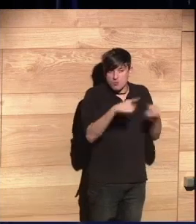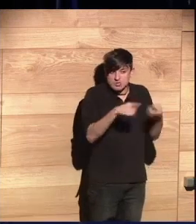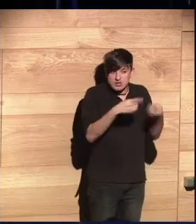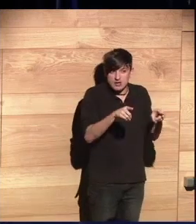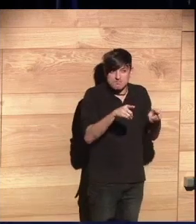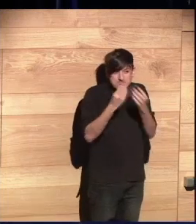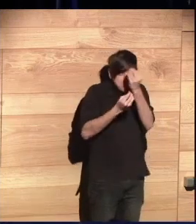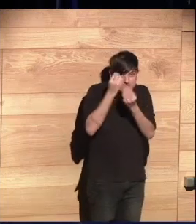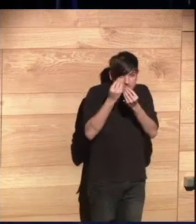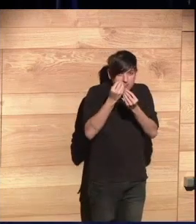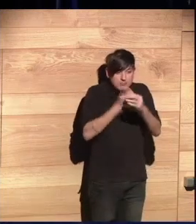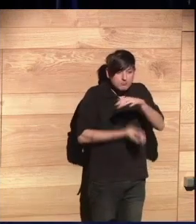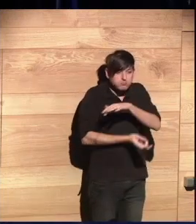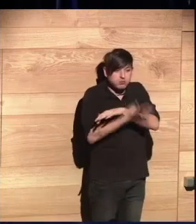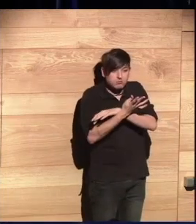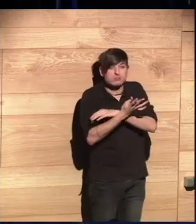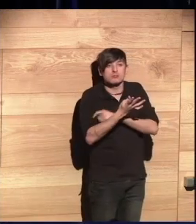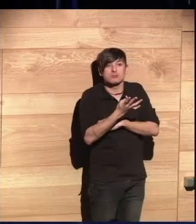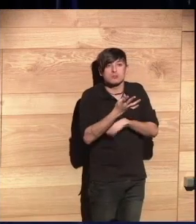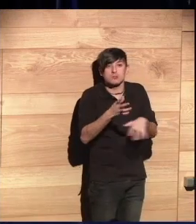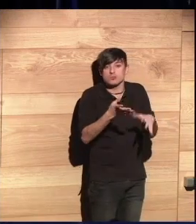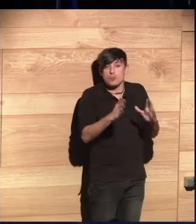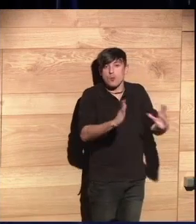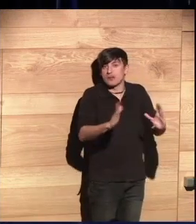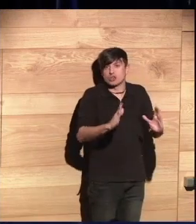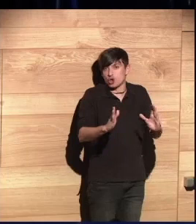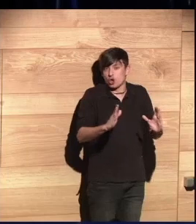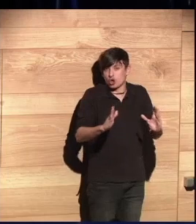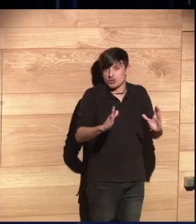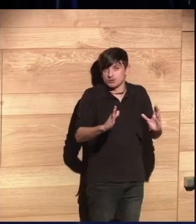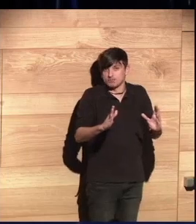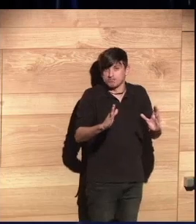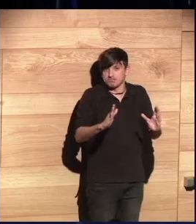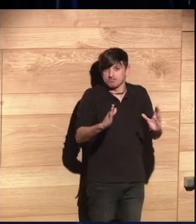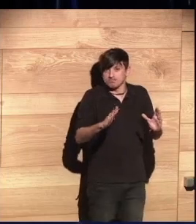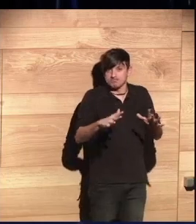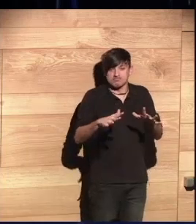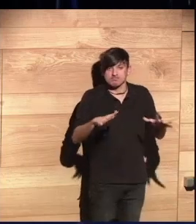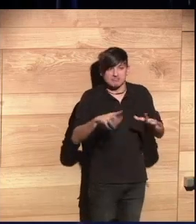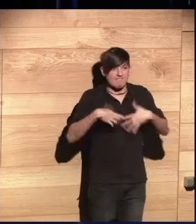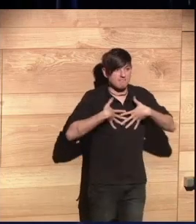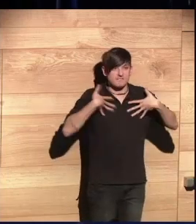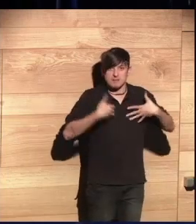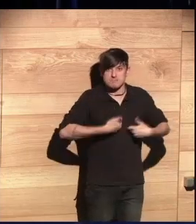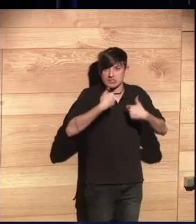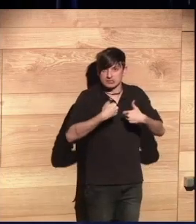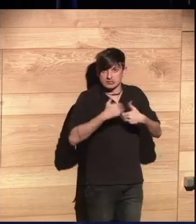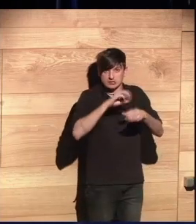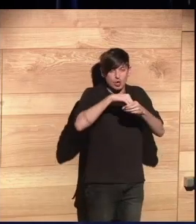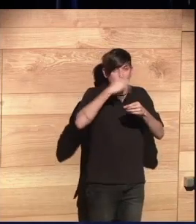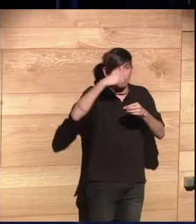gestó, se imaginó, se creó en un momento, en el momento más vibrante, más excitante, uno de los momentos más excitantes de la